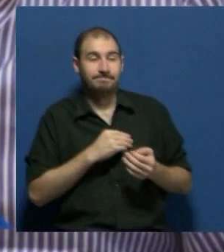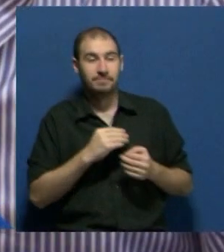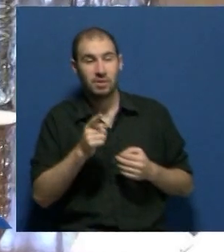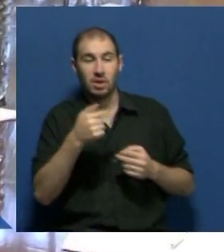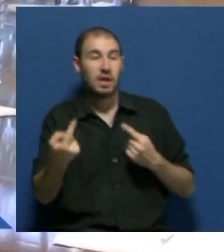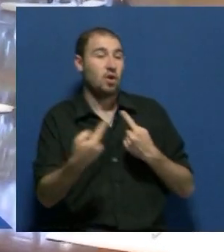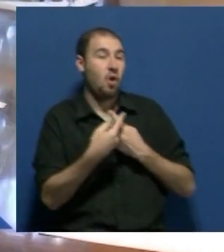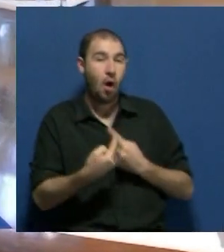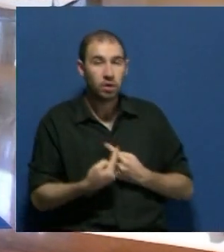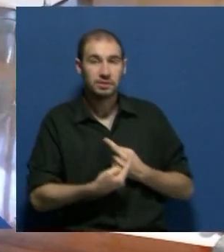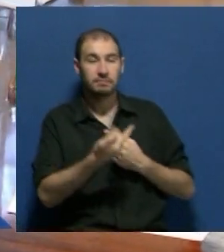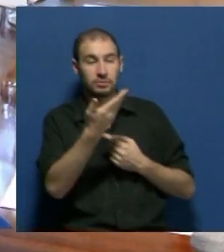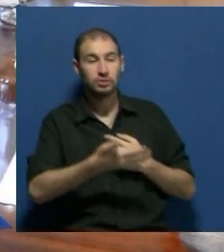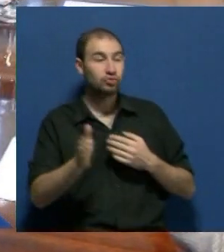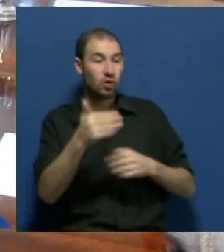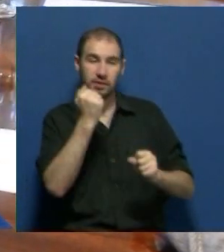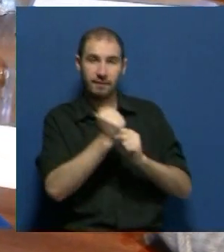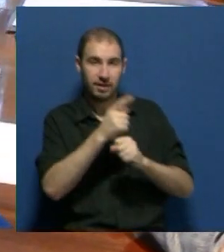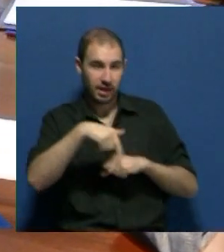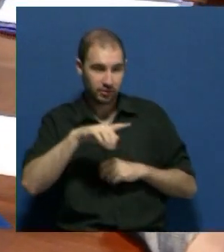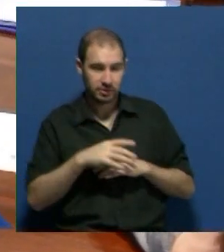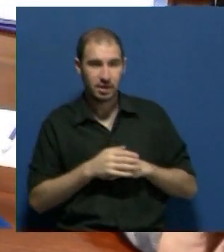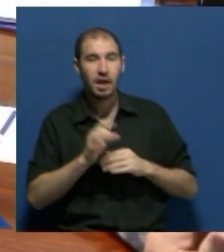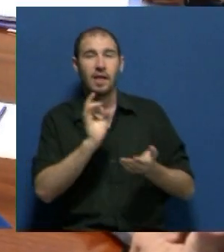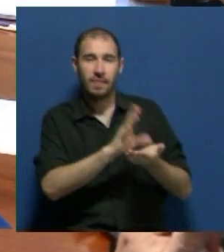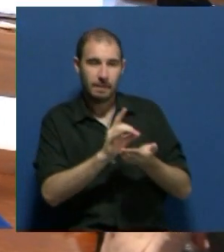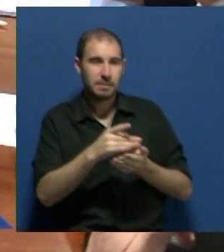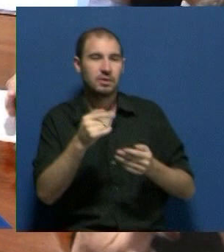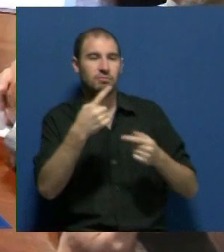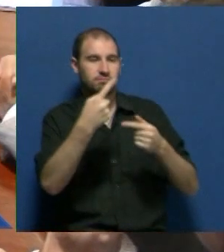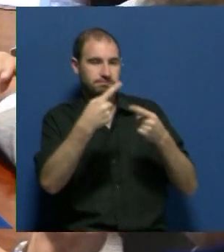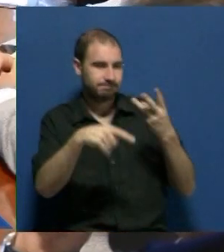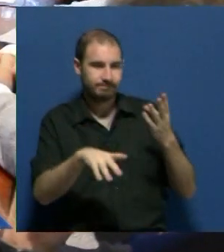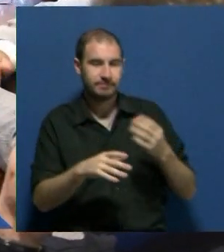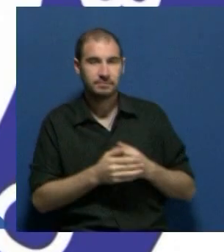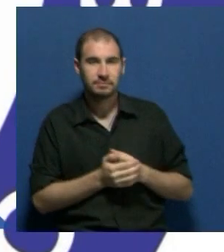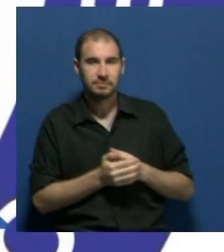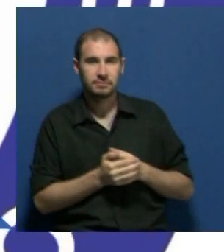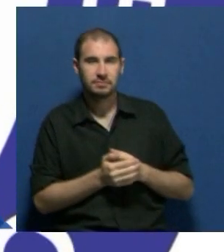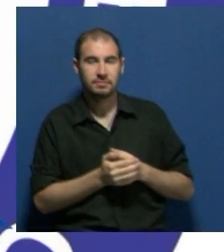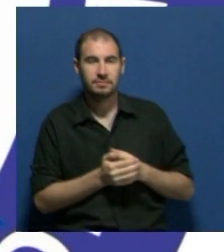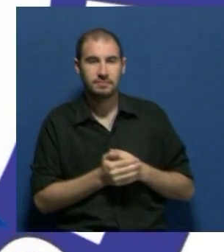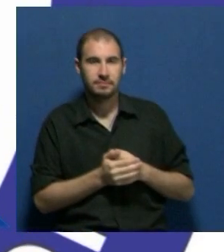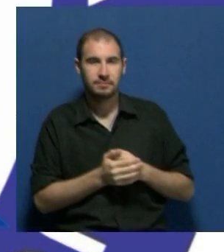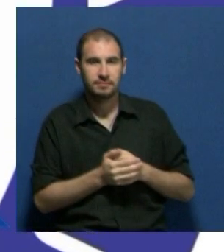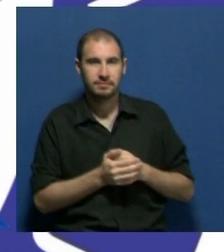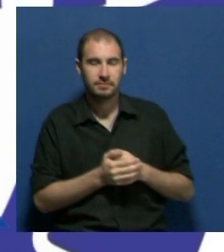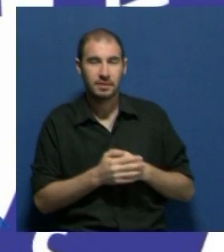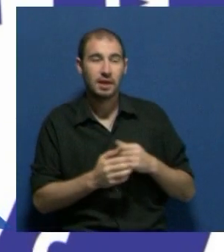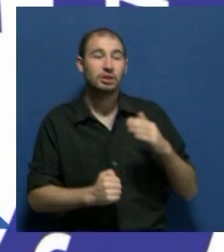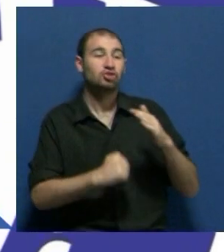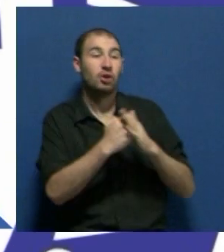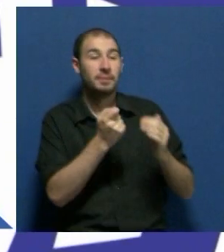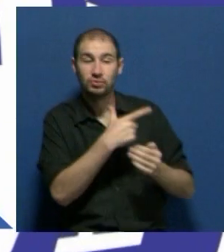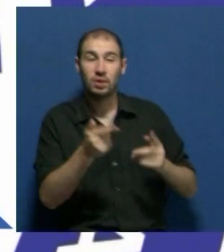está provocando a todos los trabajadores con despidos, suspensiones, tope de